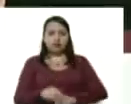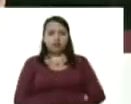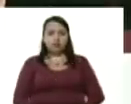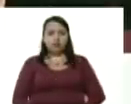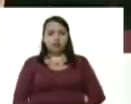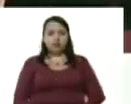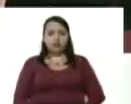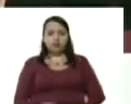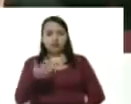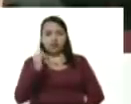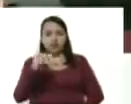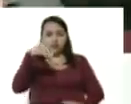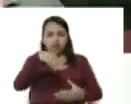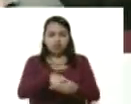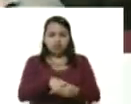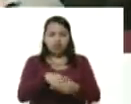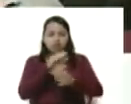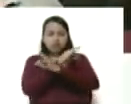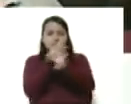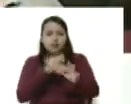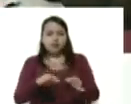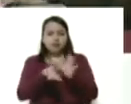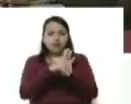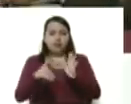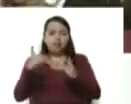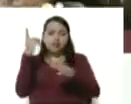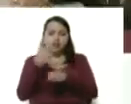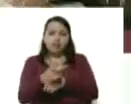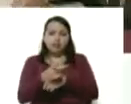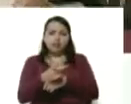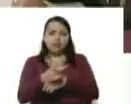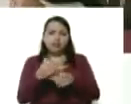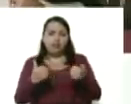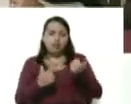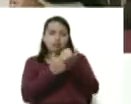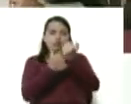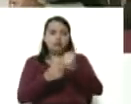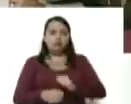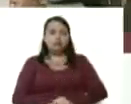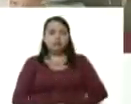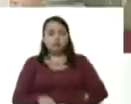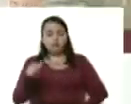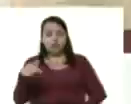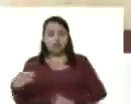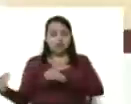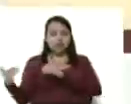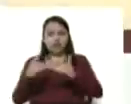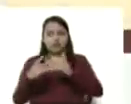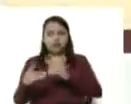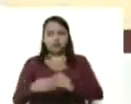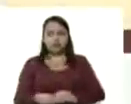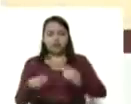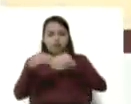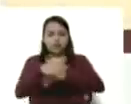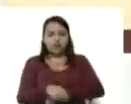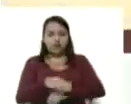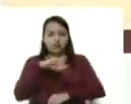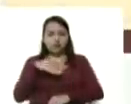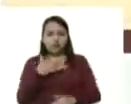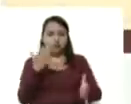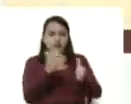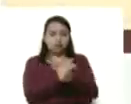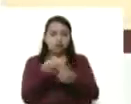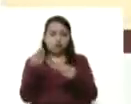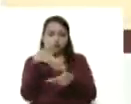debidamente depositado como un instrumento jurídico que debe regir esta negociación para conseguir una